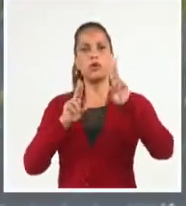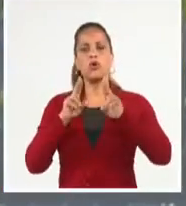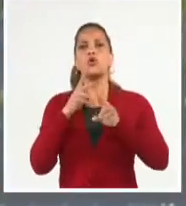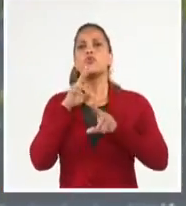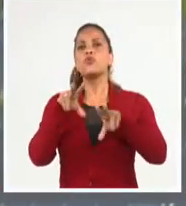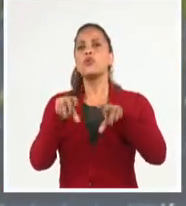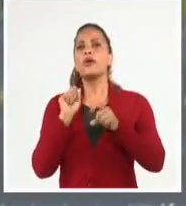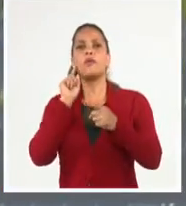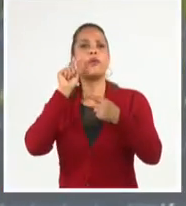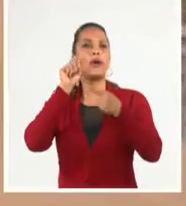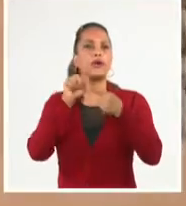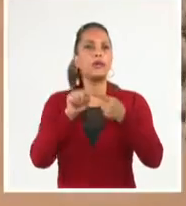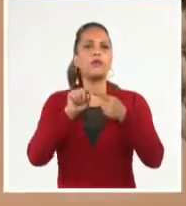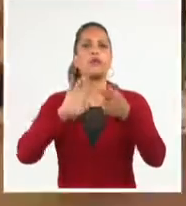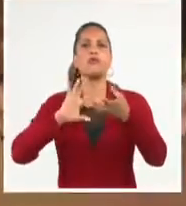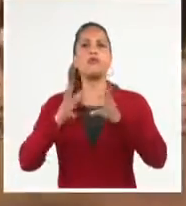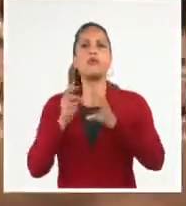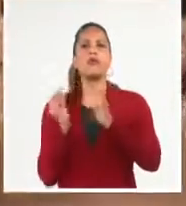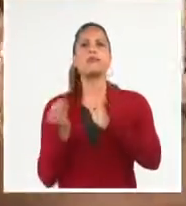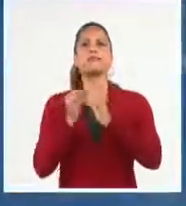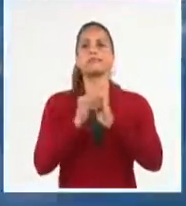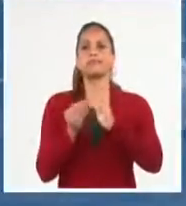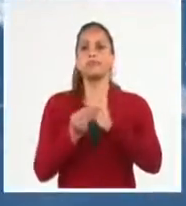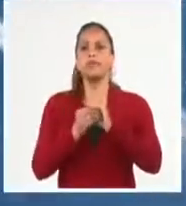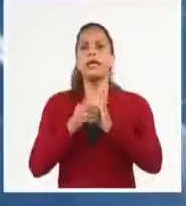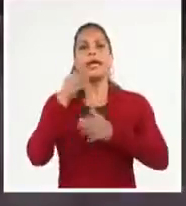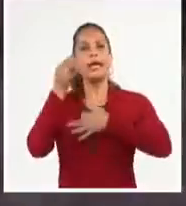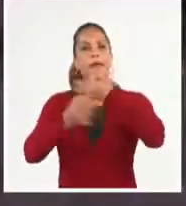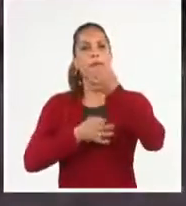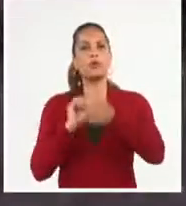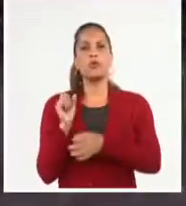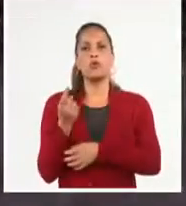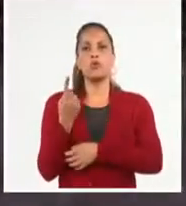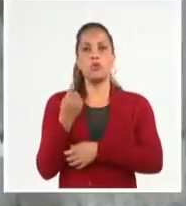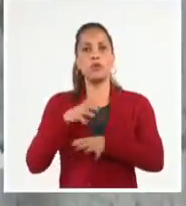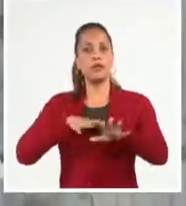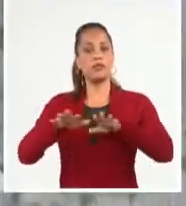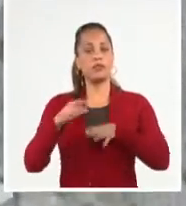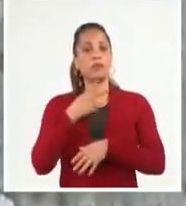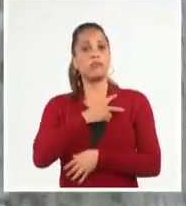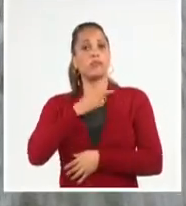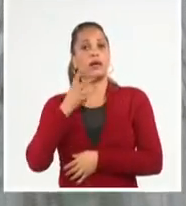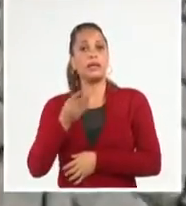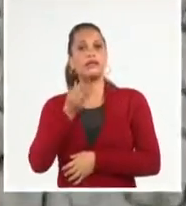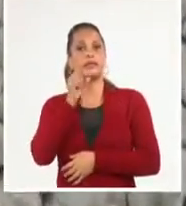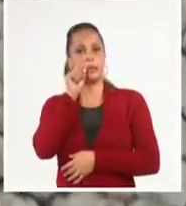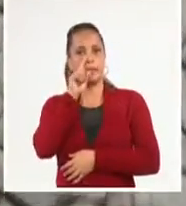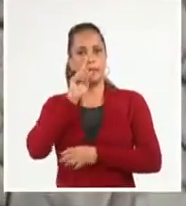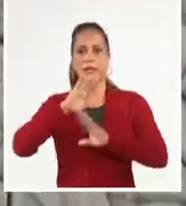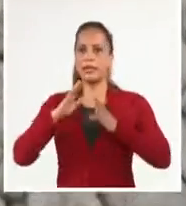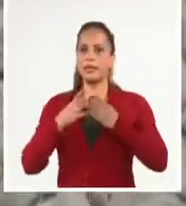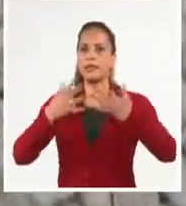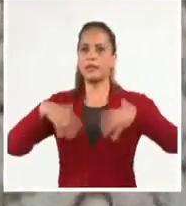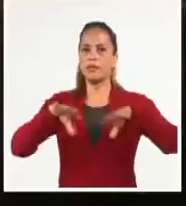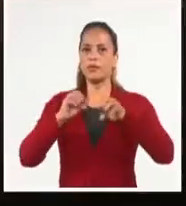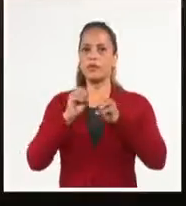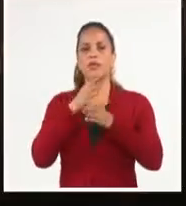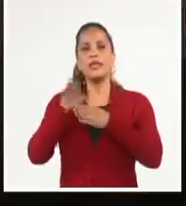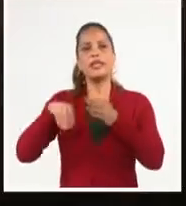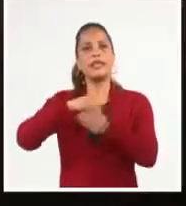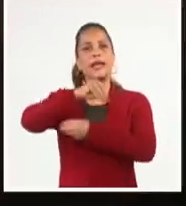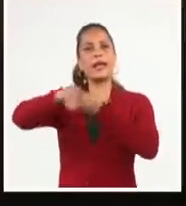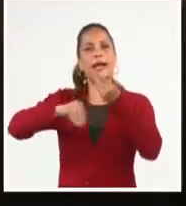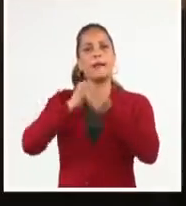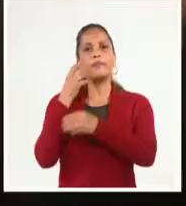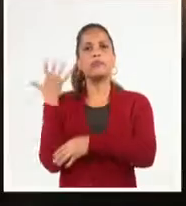objetivos y métodos para su aplicación y afirmó que solo una acción valiente puede poner fin a la crisis de biodiversidad.